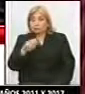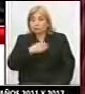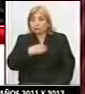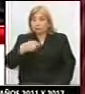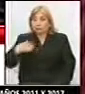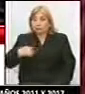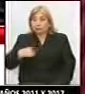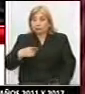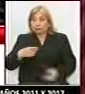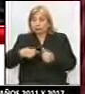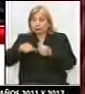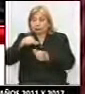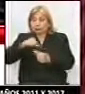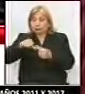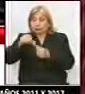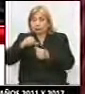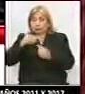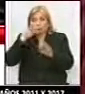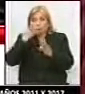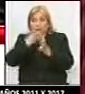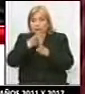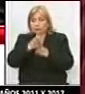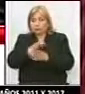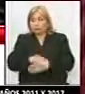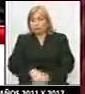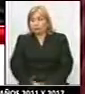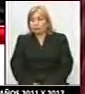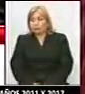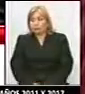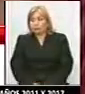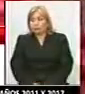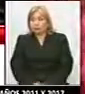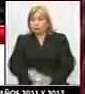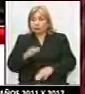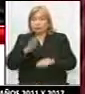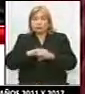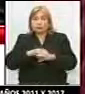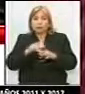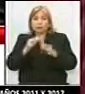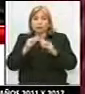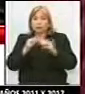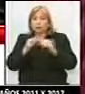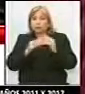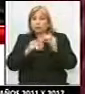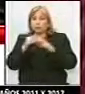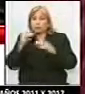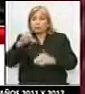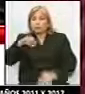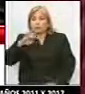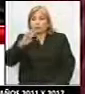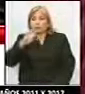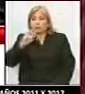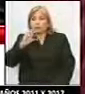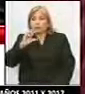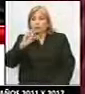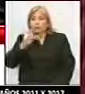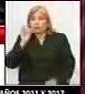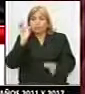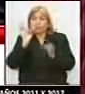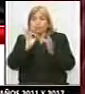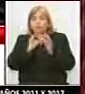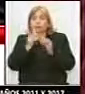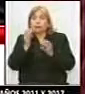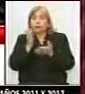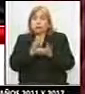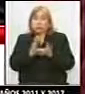sido vinculados directamente a él. Respecto al sauna construido en el Pentagonito, precise usted si participó